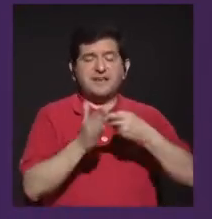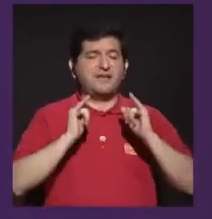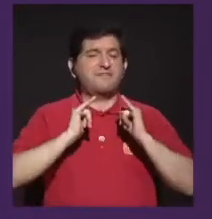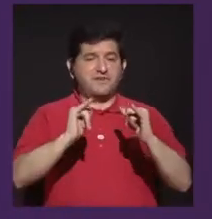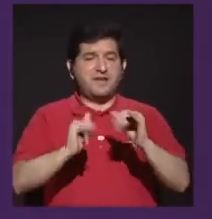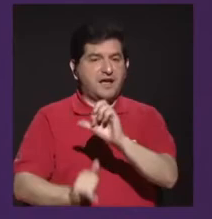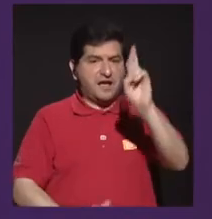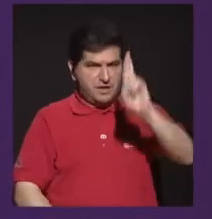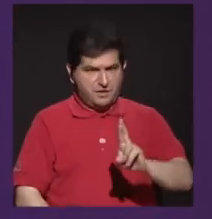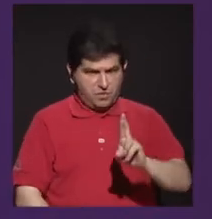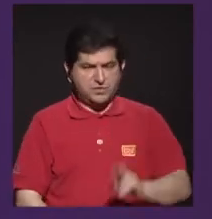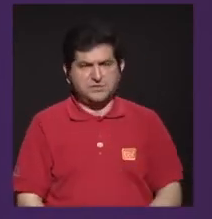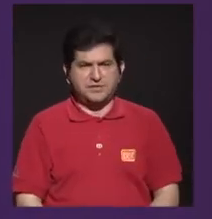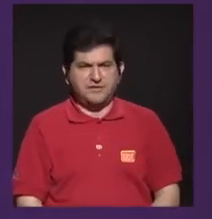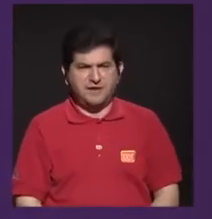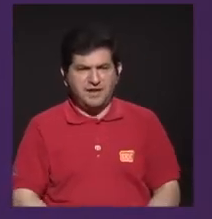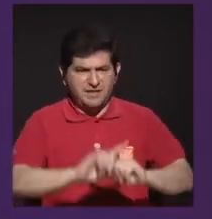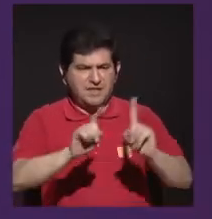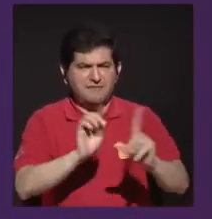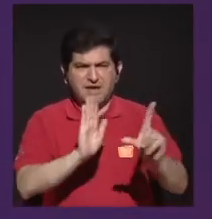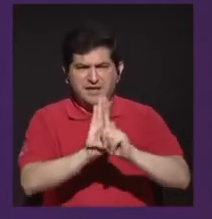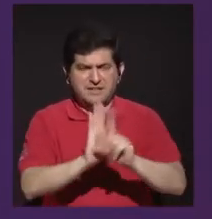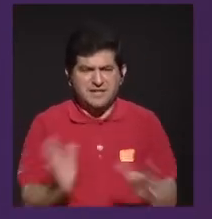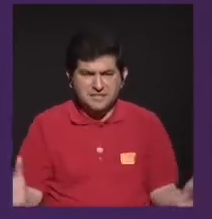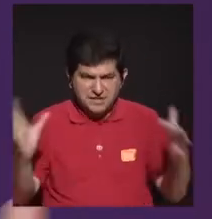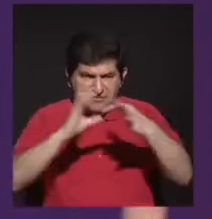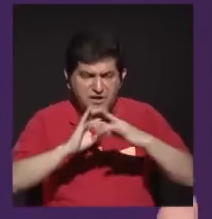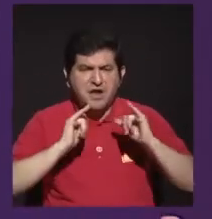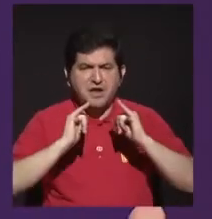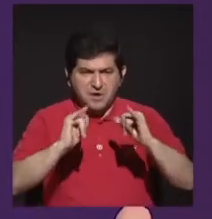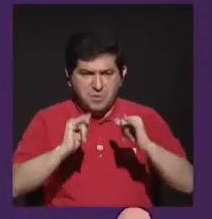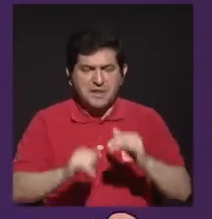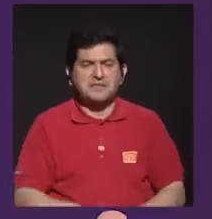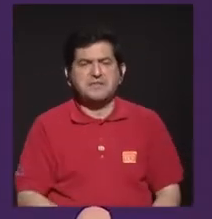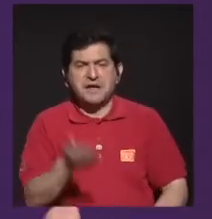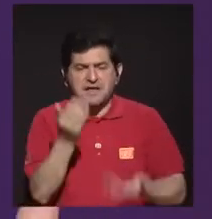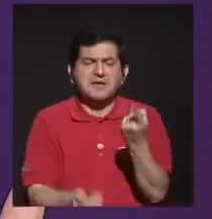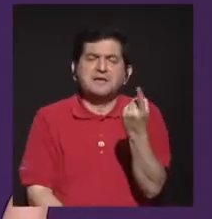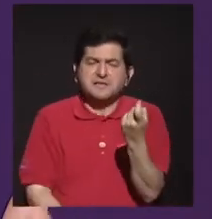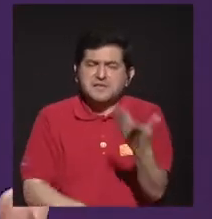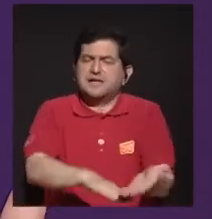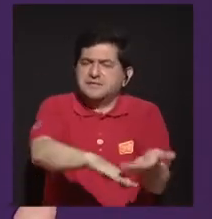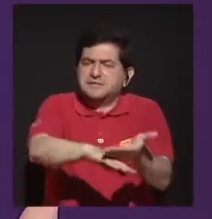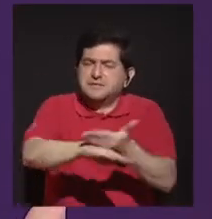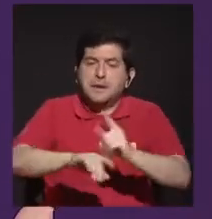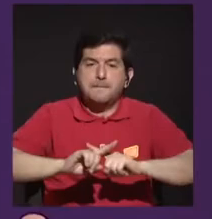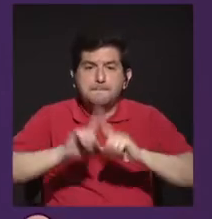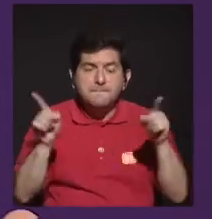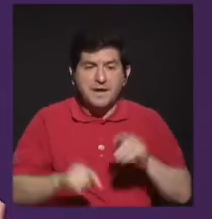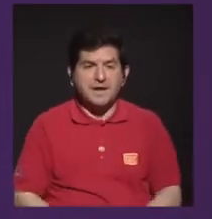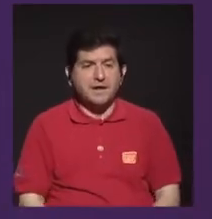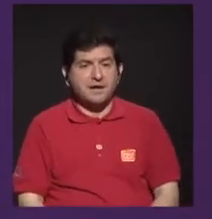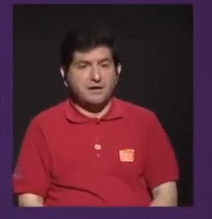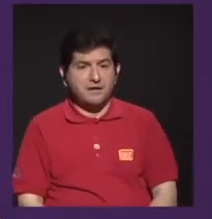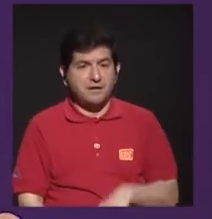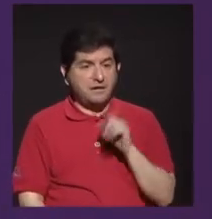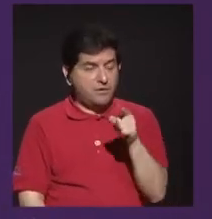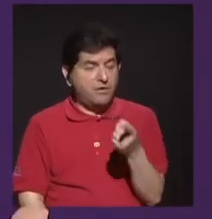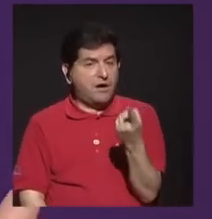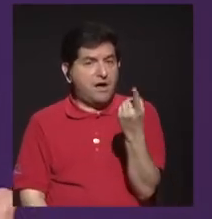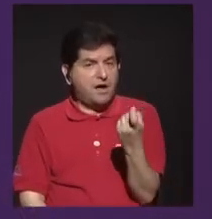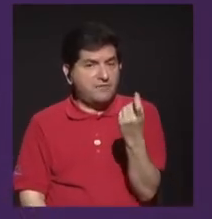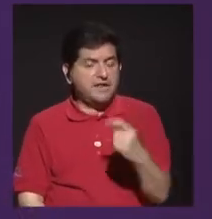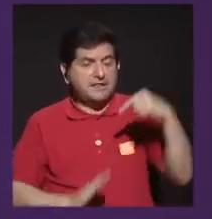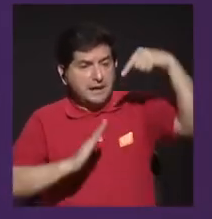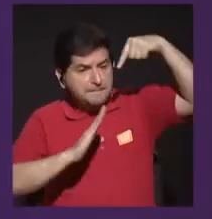y en Costa Rica existen muchas leyes relacionadas con la igualdad, y probablemente nos falta muchísimo más, pero en ese nos falta más es un tema